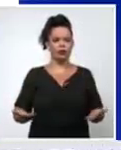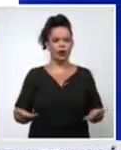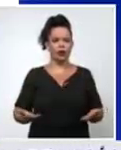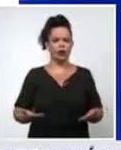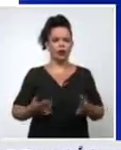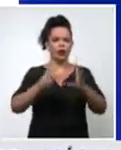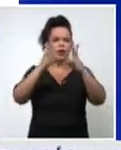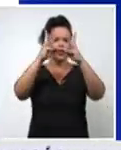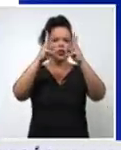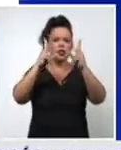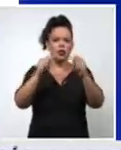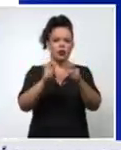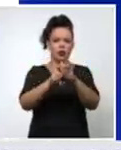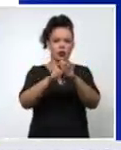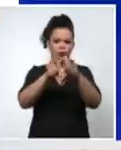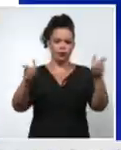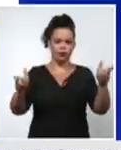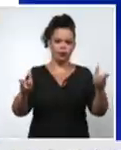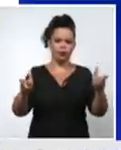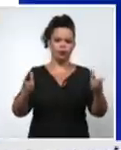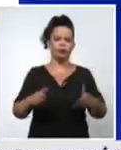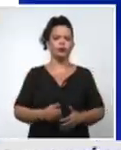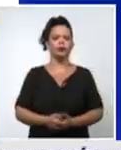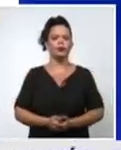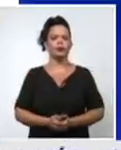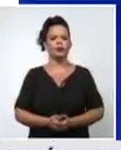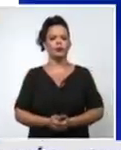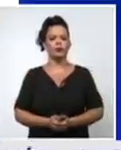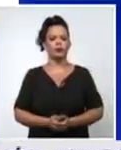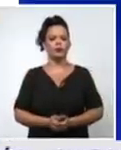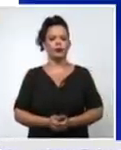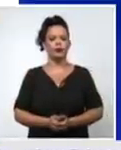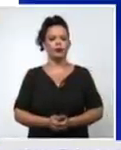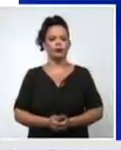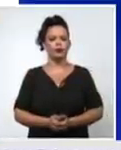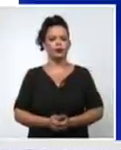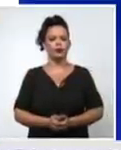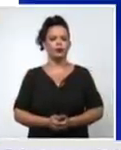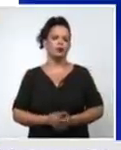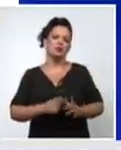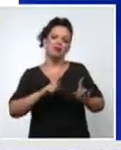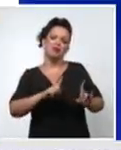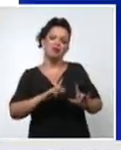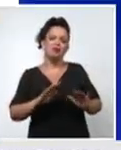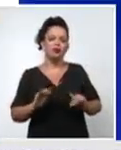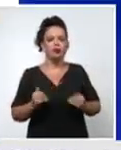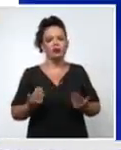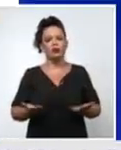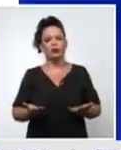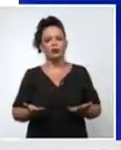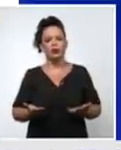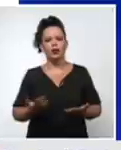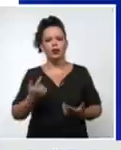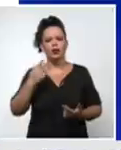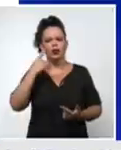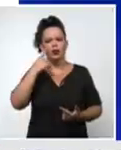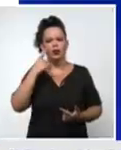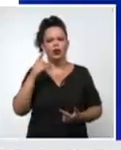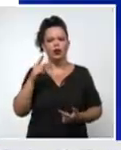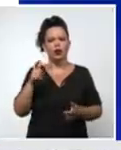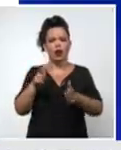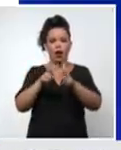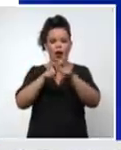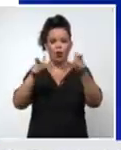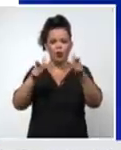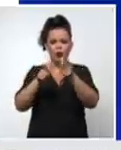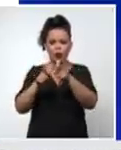incremento de los activos. El incremento de los activos son las bolas negras esas que están